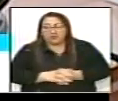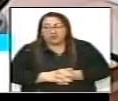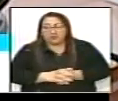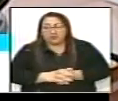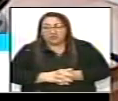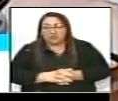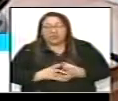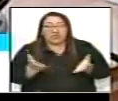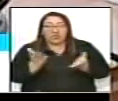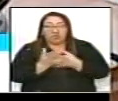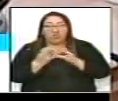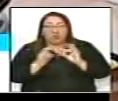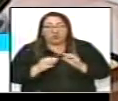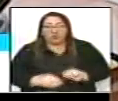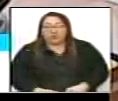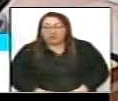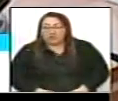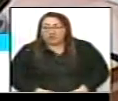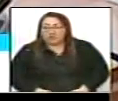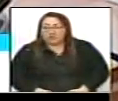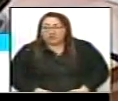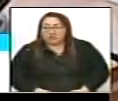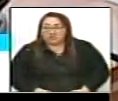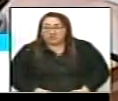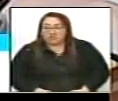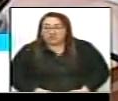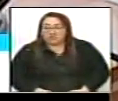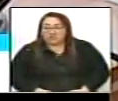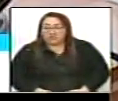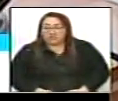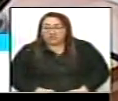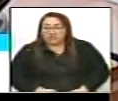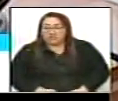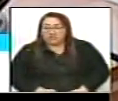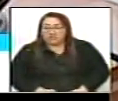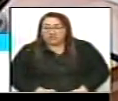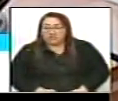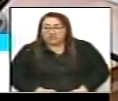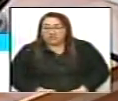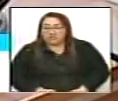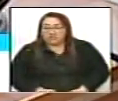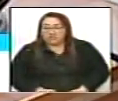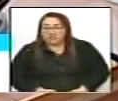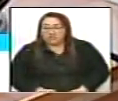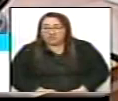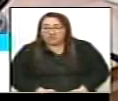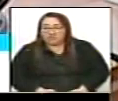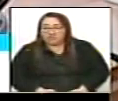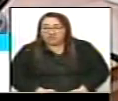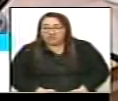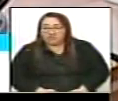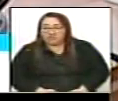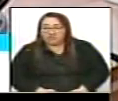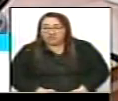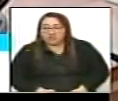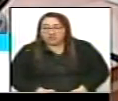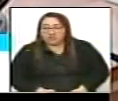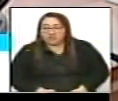estudios definitivos. El resto todas han sido, como dijo, de ampliaciones de plazo por